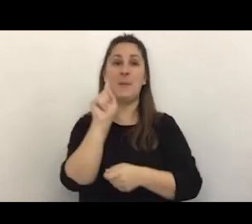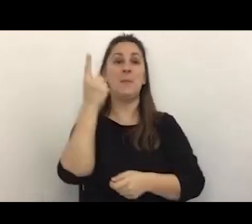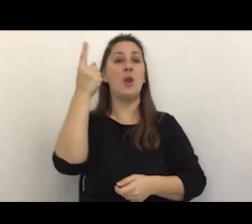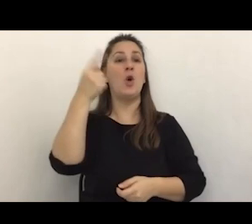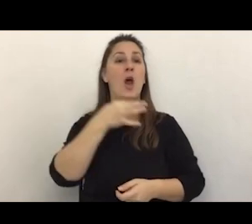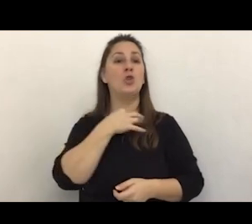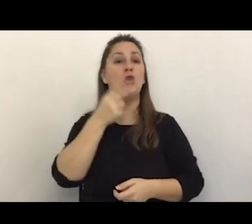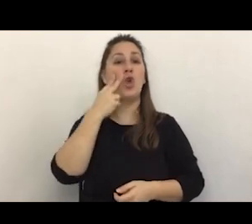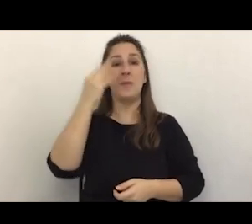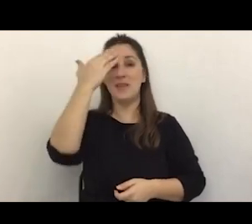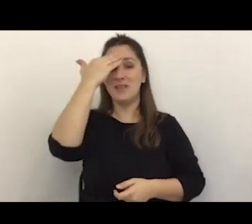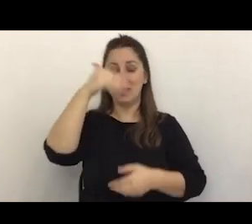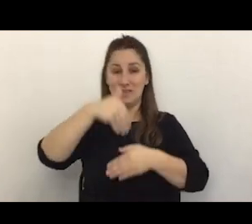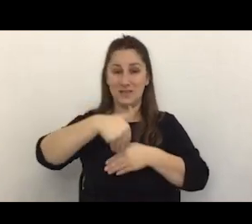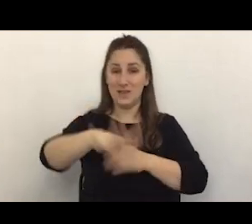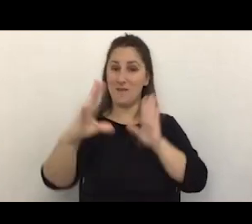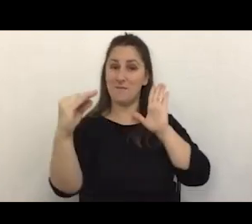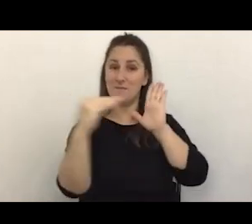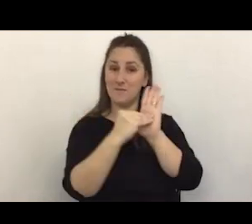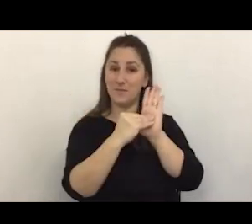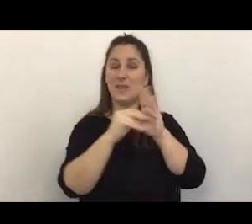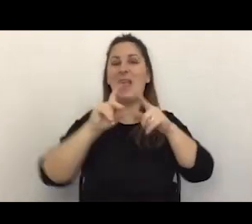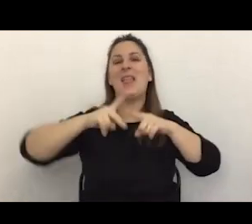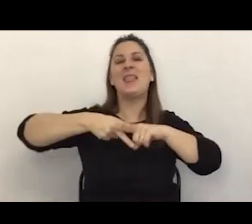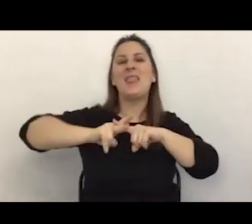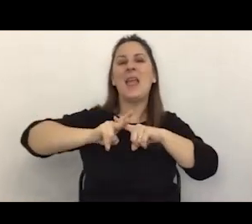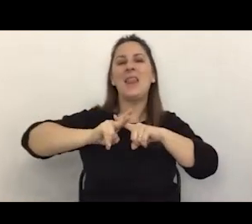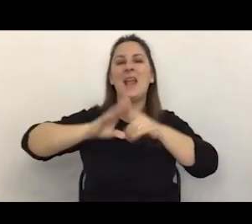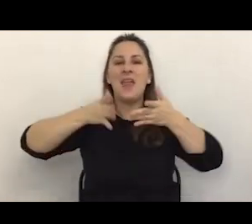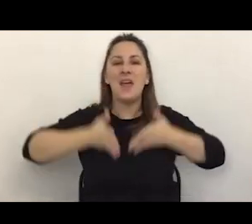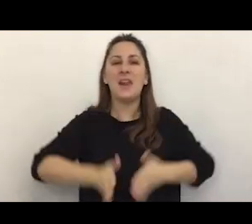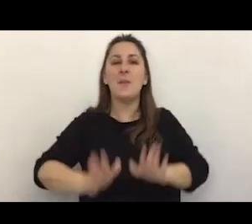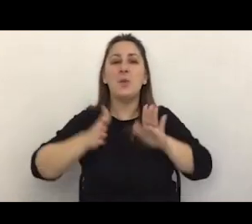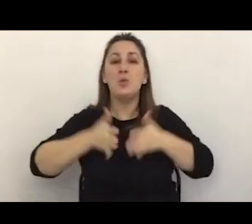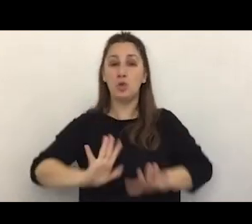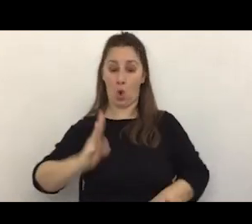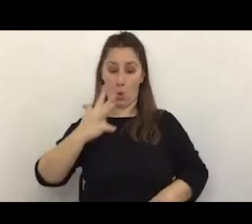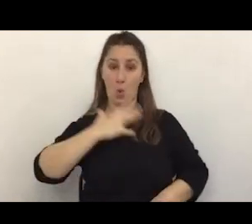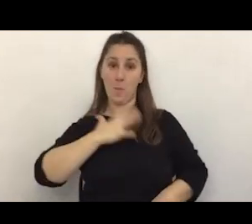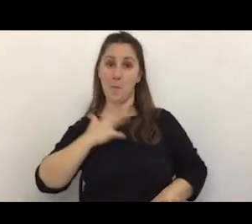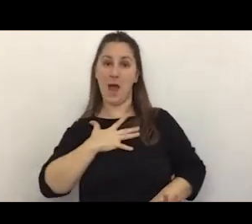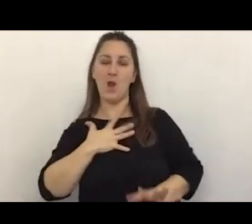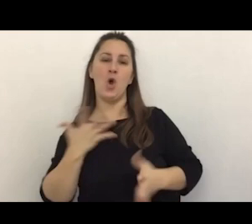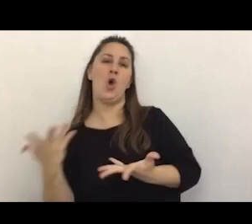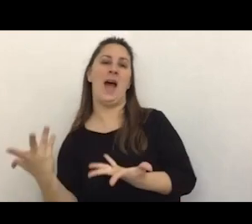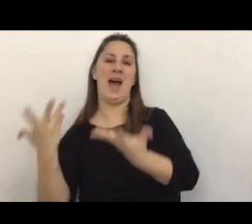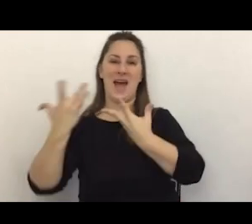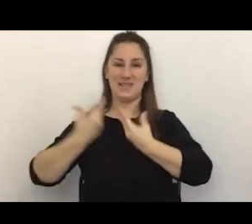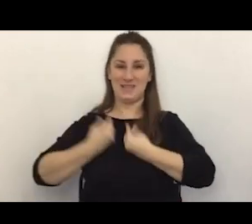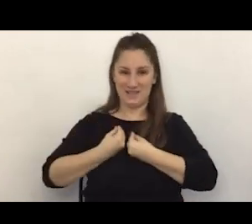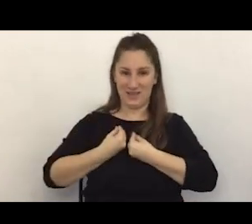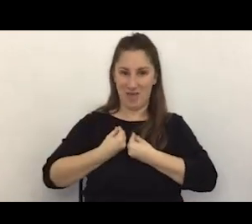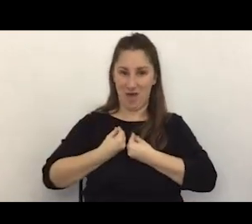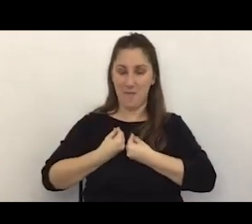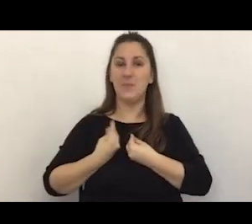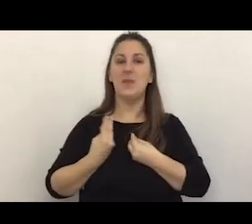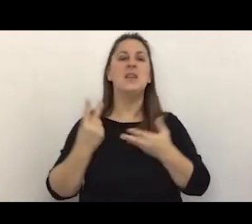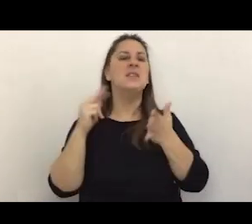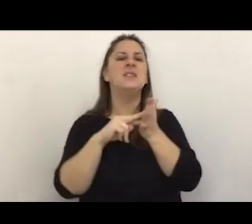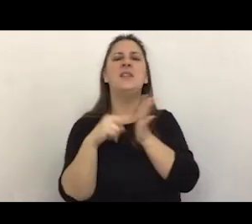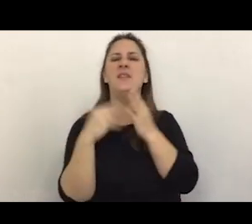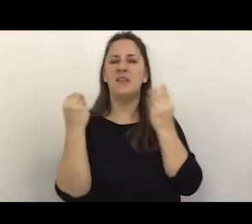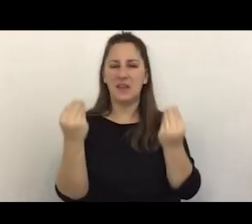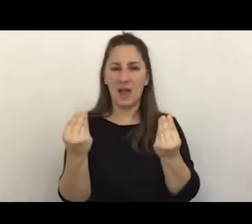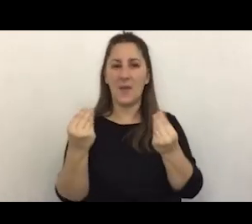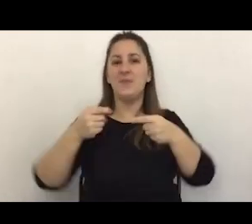2015 de las denominadas técnicas de reproducción humana asistida, entendidas como la técnica